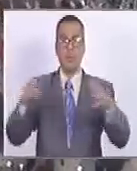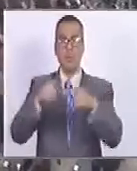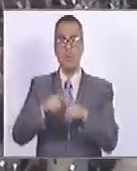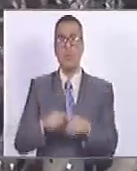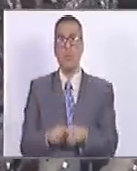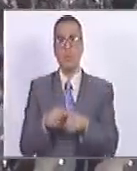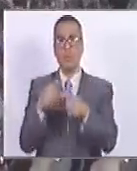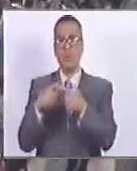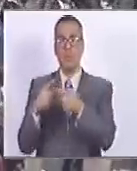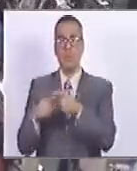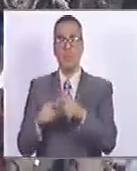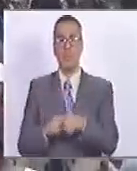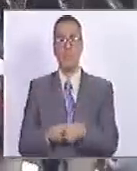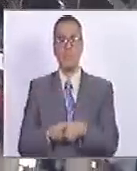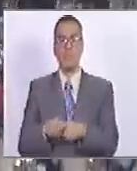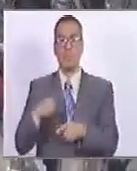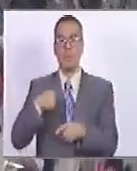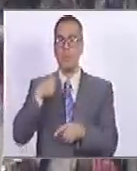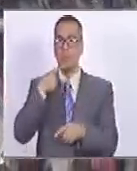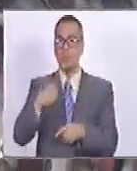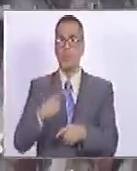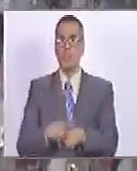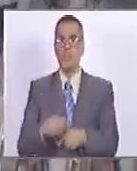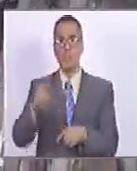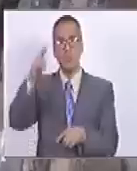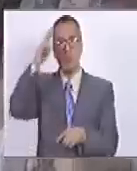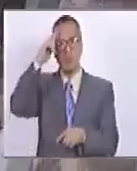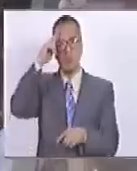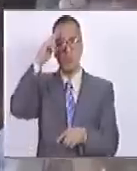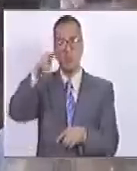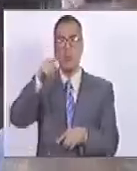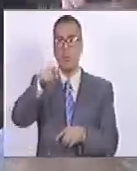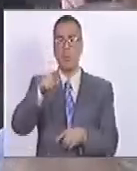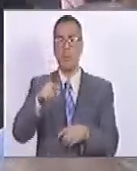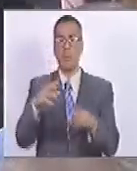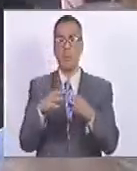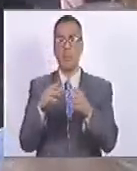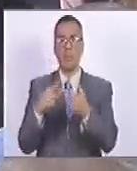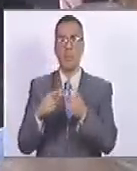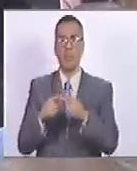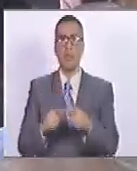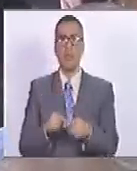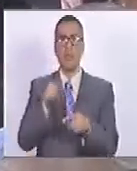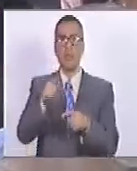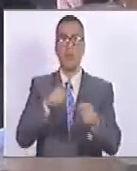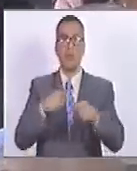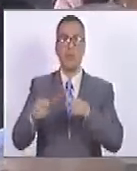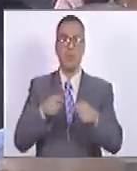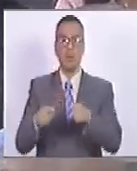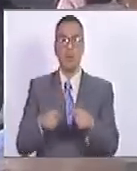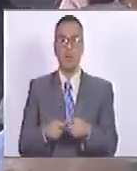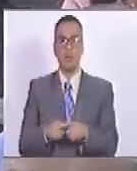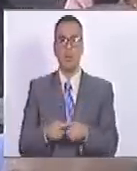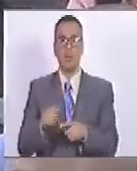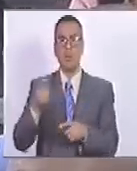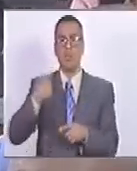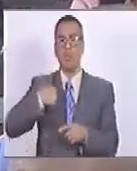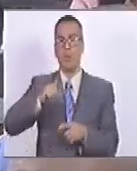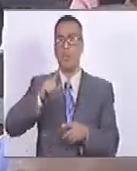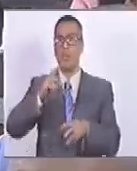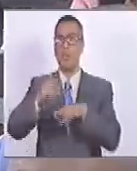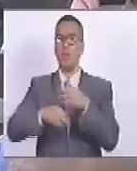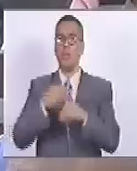diversidad y la exigencia de respeto a esa diversidad. Ese movimiento tiene que